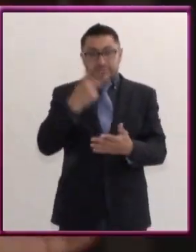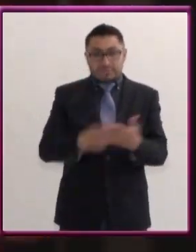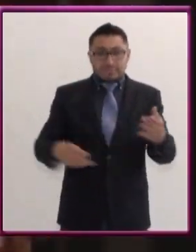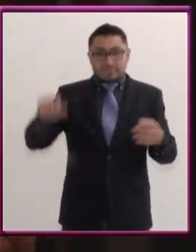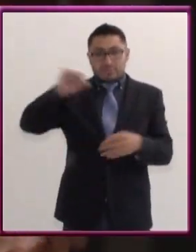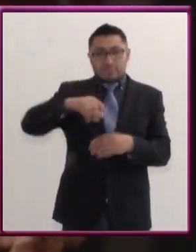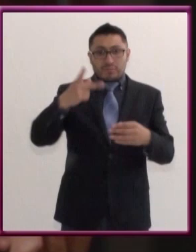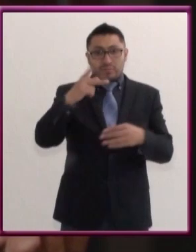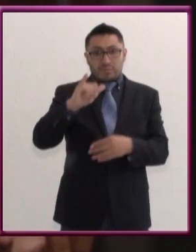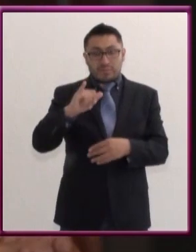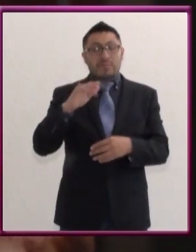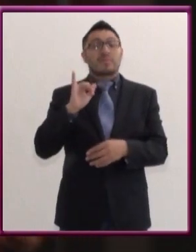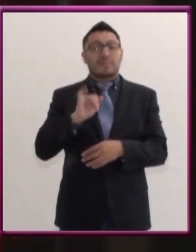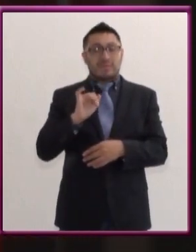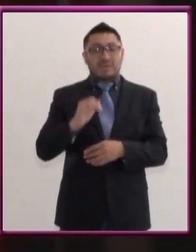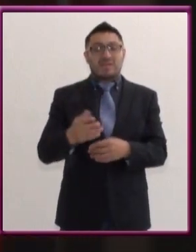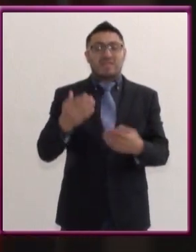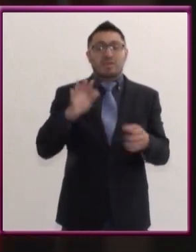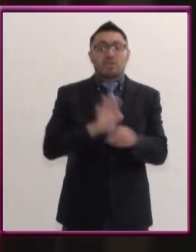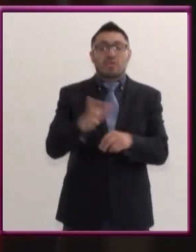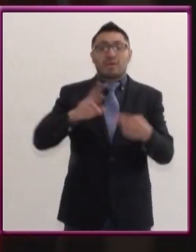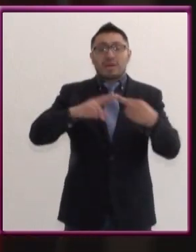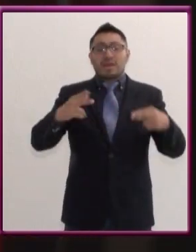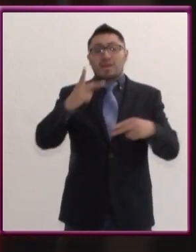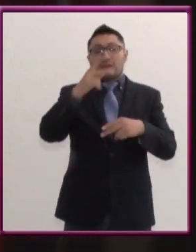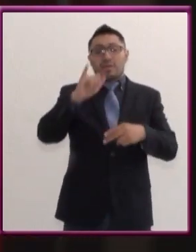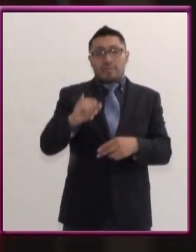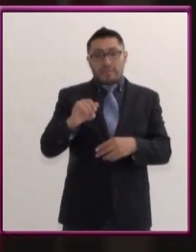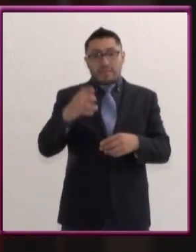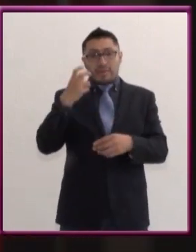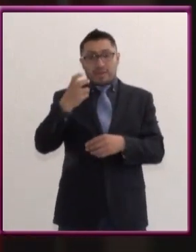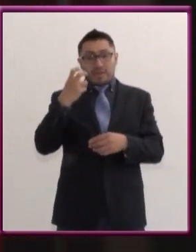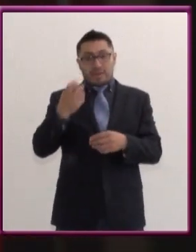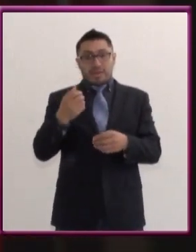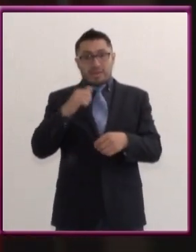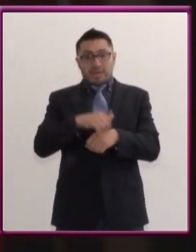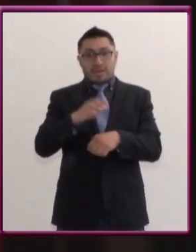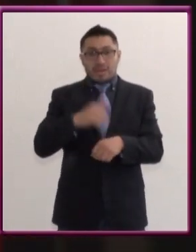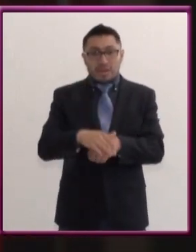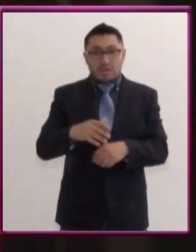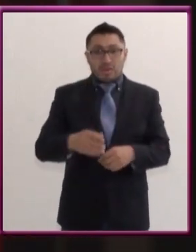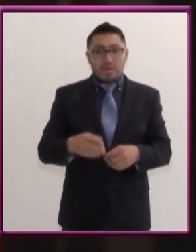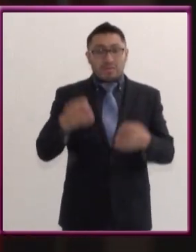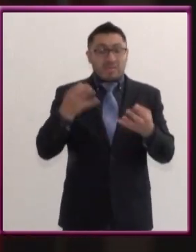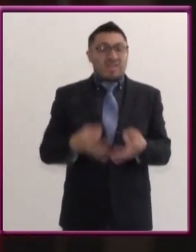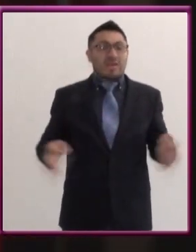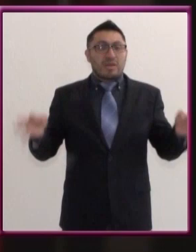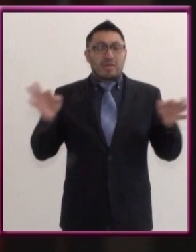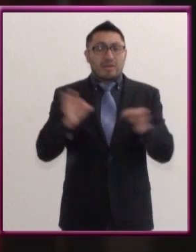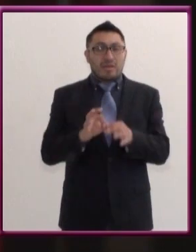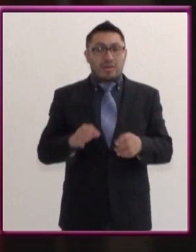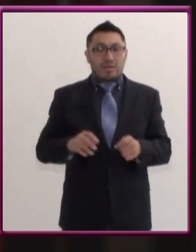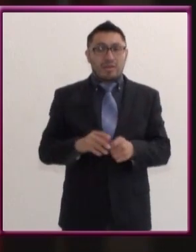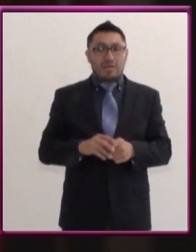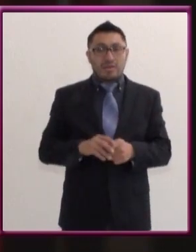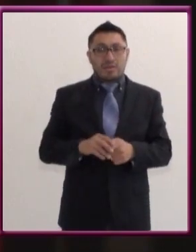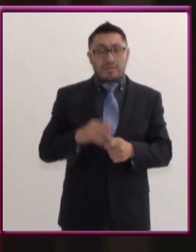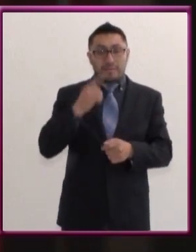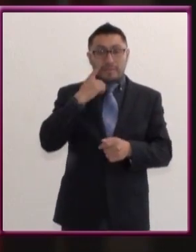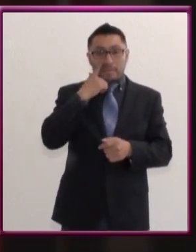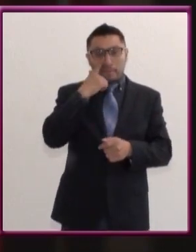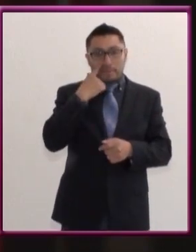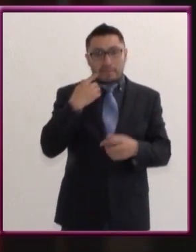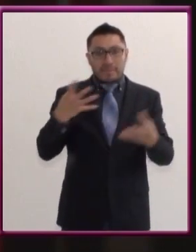programa estamos hablando del pi, ¿no? ¿Qué relación tiene el pi, este número irracional trascendental del que ya